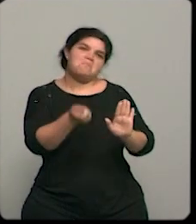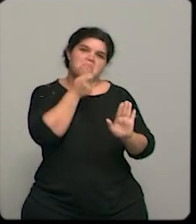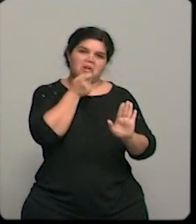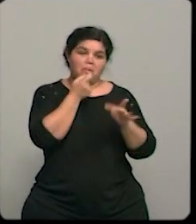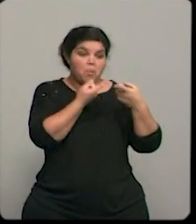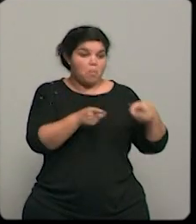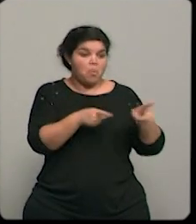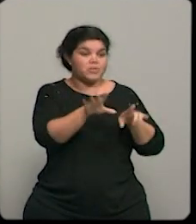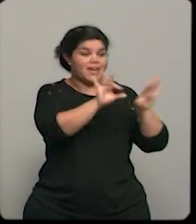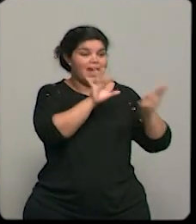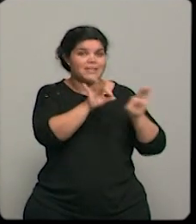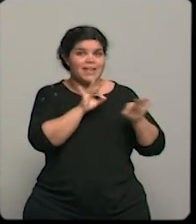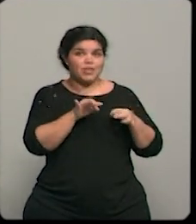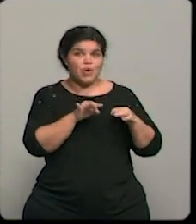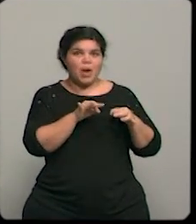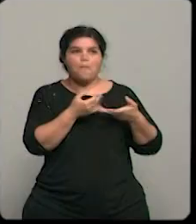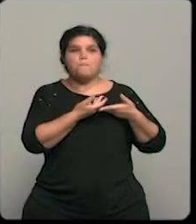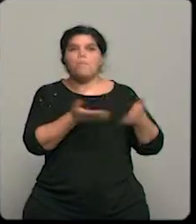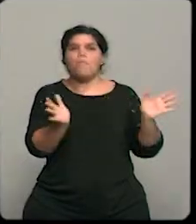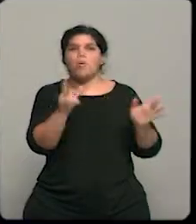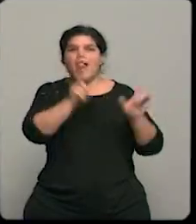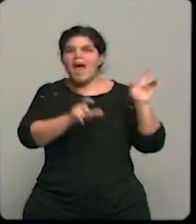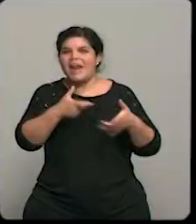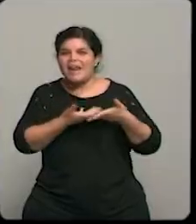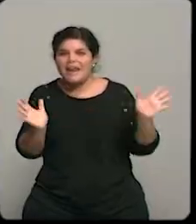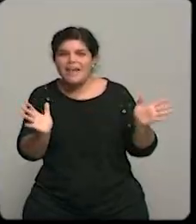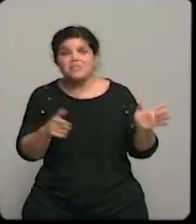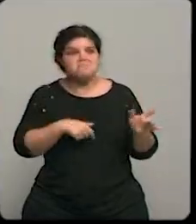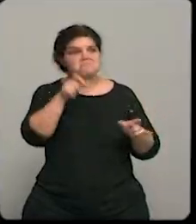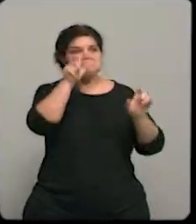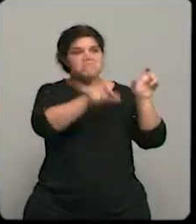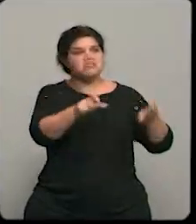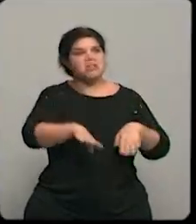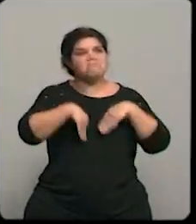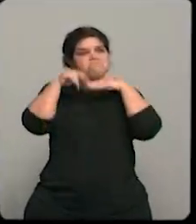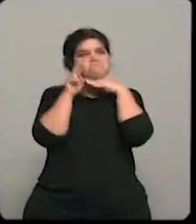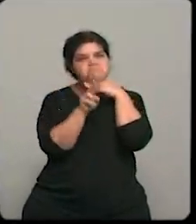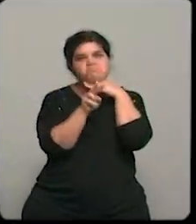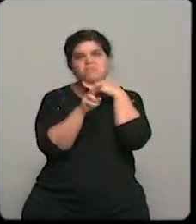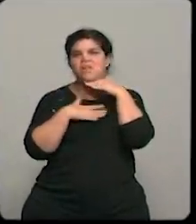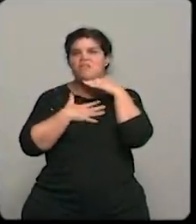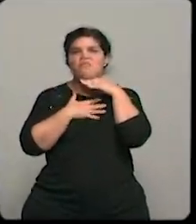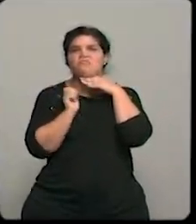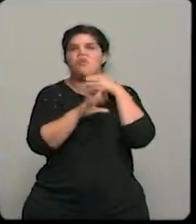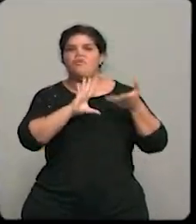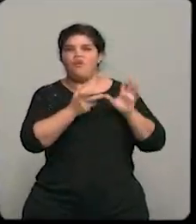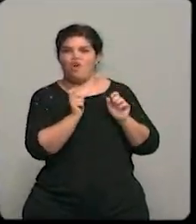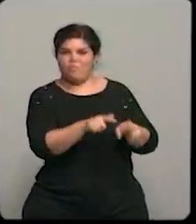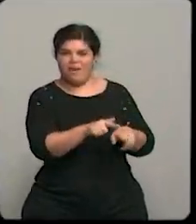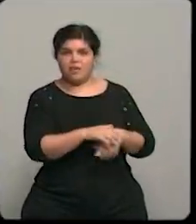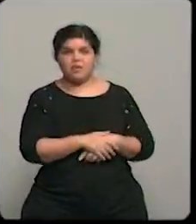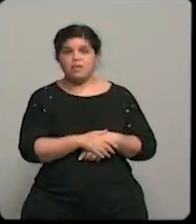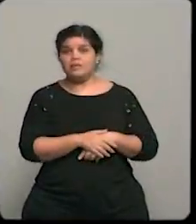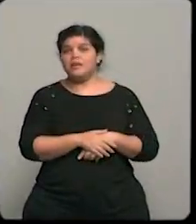llamarle, claramente viene otra gente y se expresa de otra manera. Hicimos ABBA Sinfónico hace un par de años, lo vamos a repetir